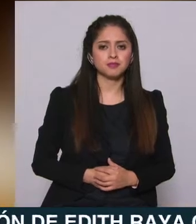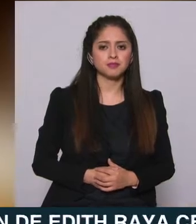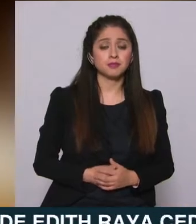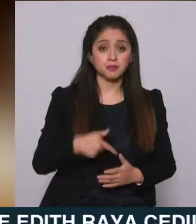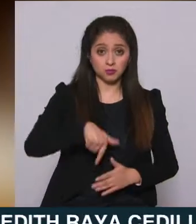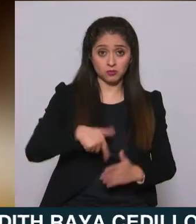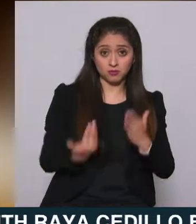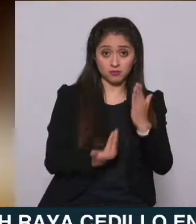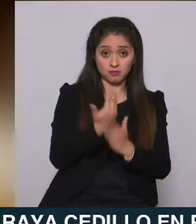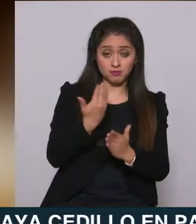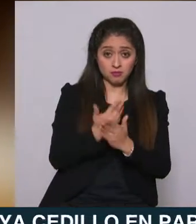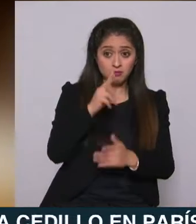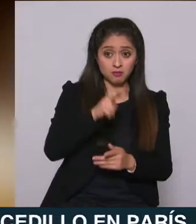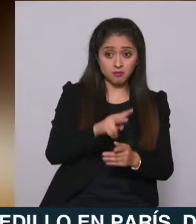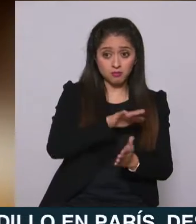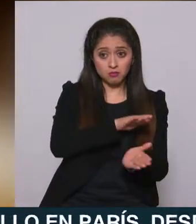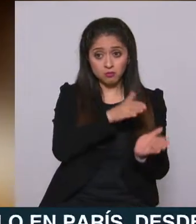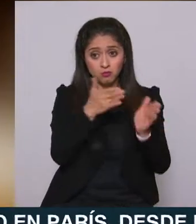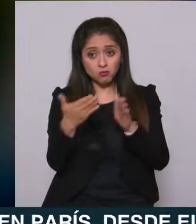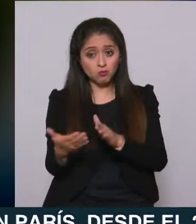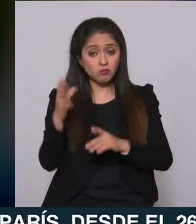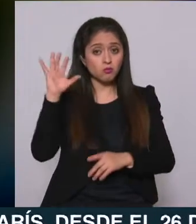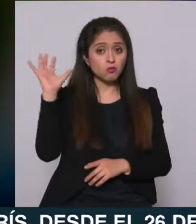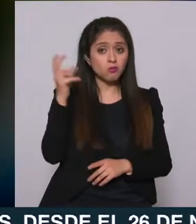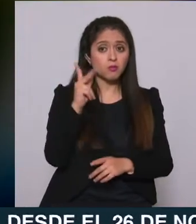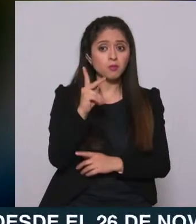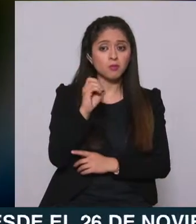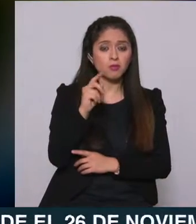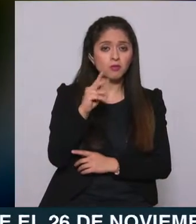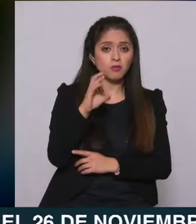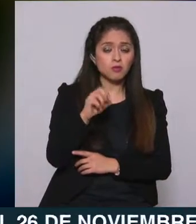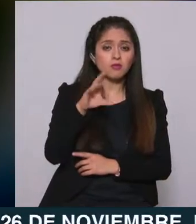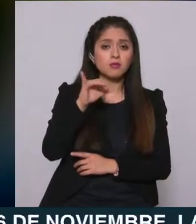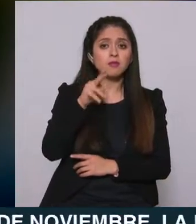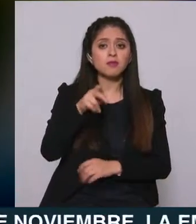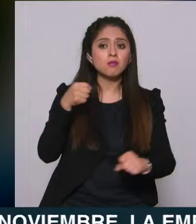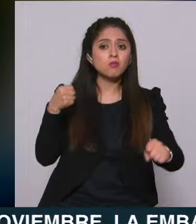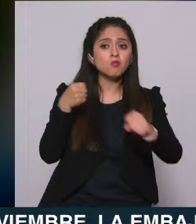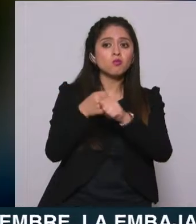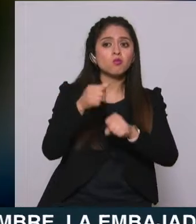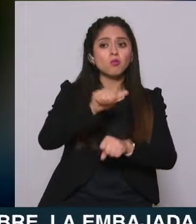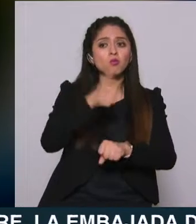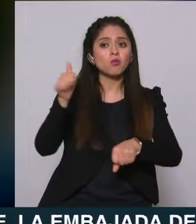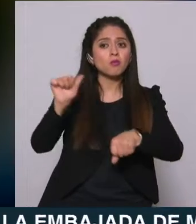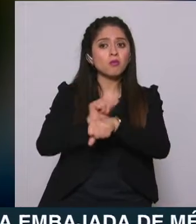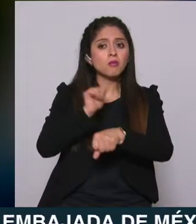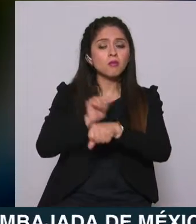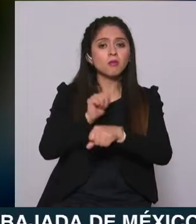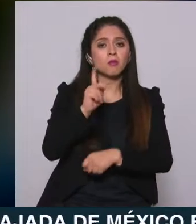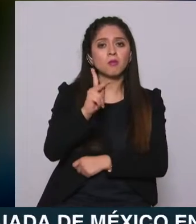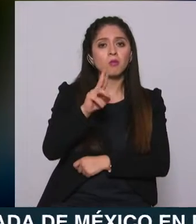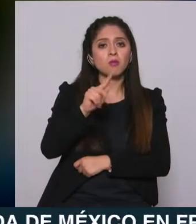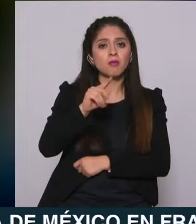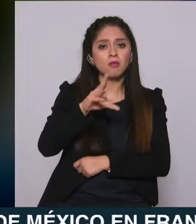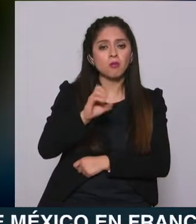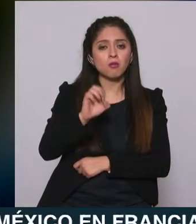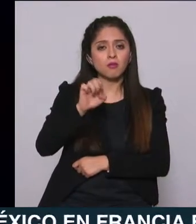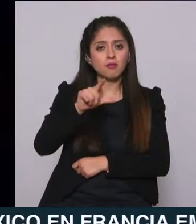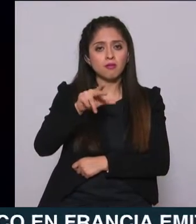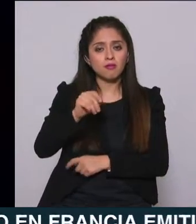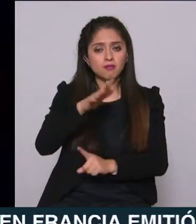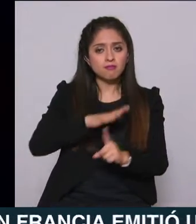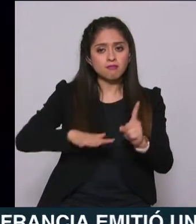Esta mañana se registró la volcadura de una ambulancia de Protección Civil tras impactarse contra otro vehículo compacto en la avenida Plutarco Elías Calles en la